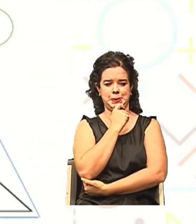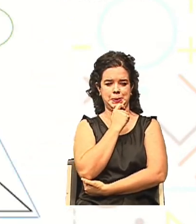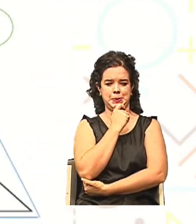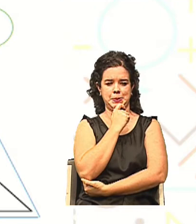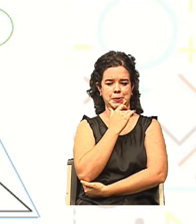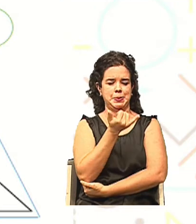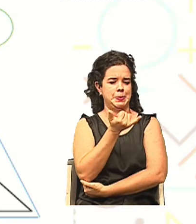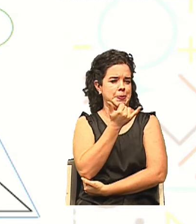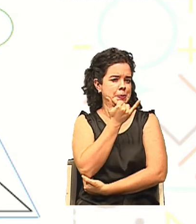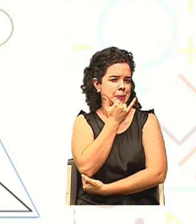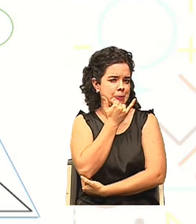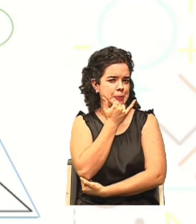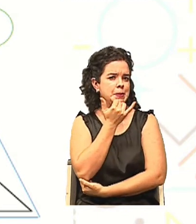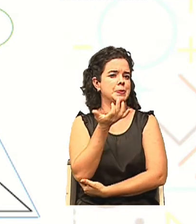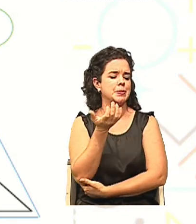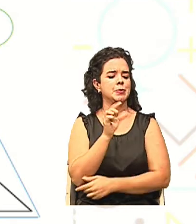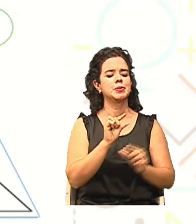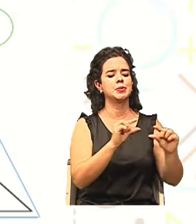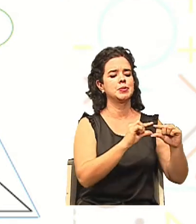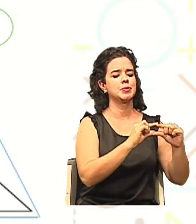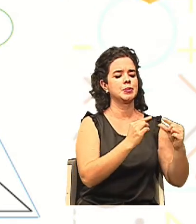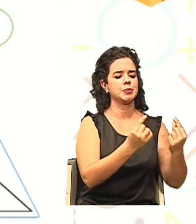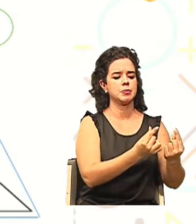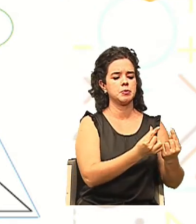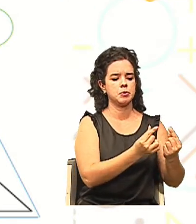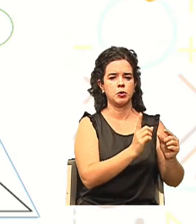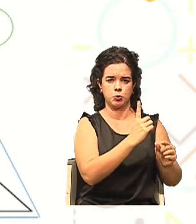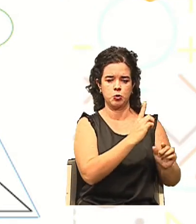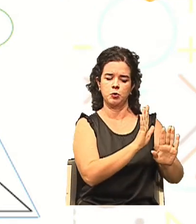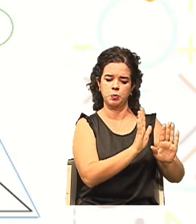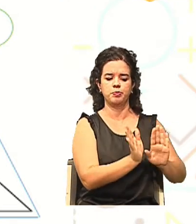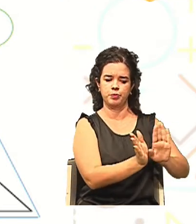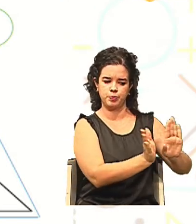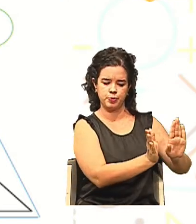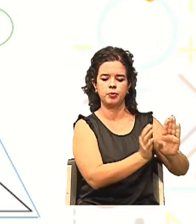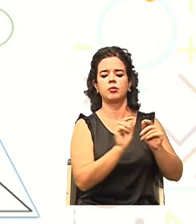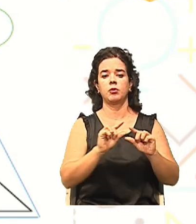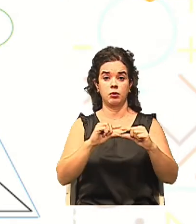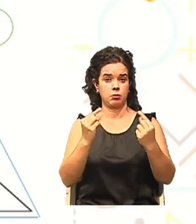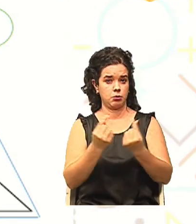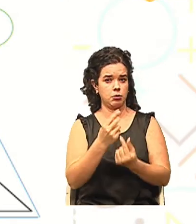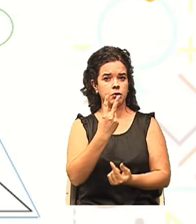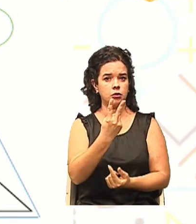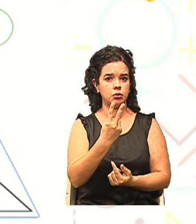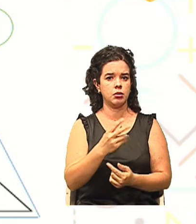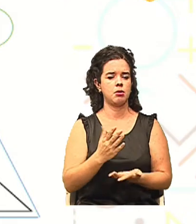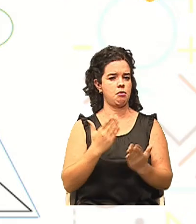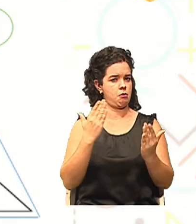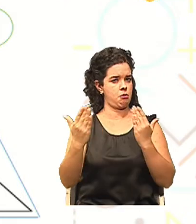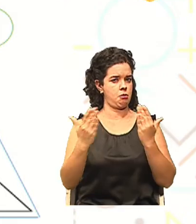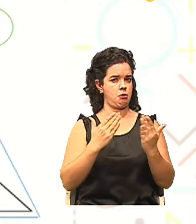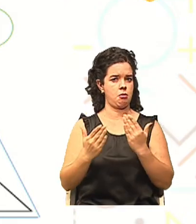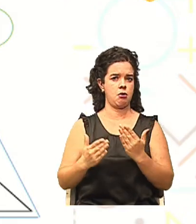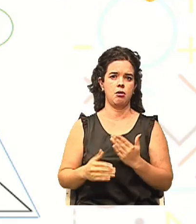¿Qué sucedió con el grupo número 2? Cuando comparó la altura,